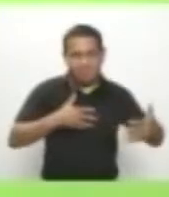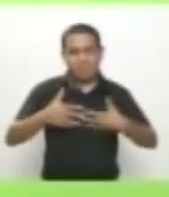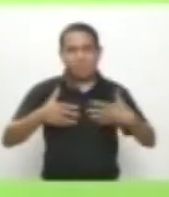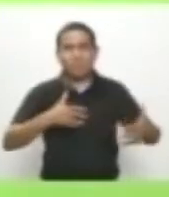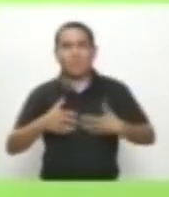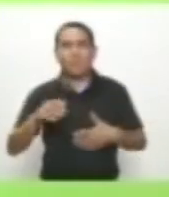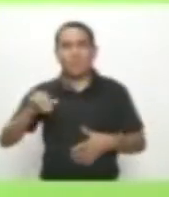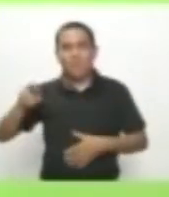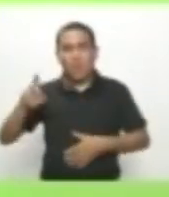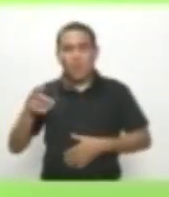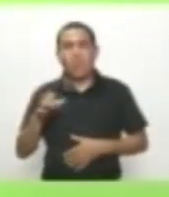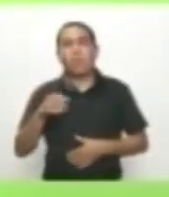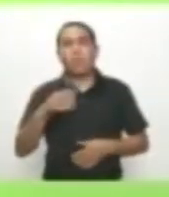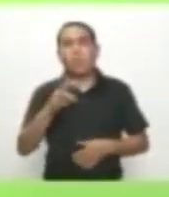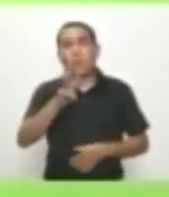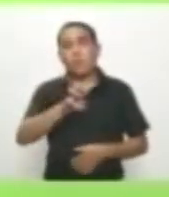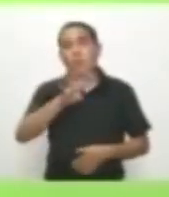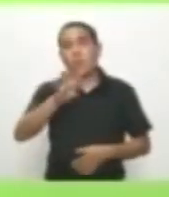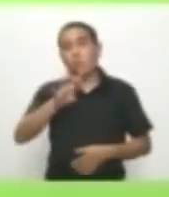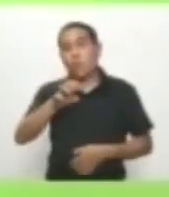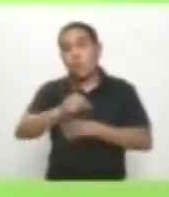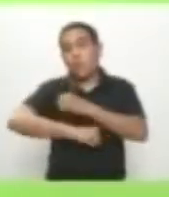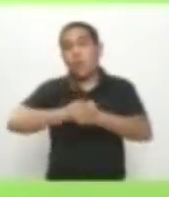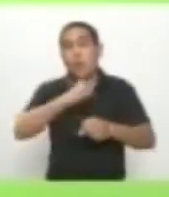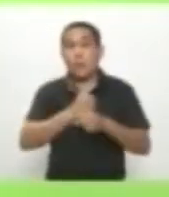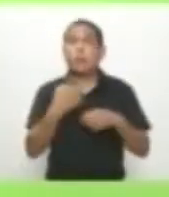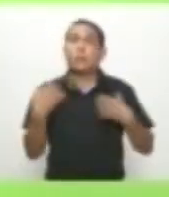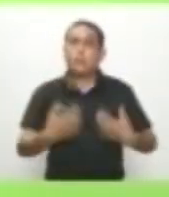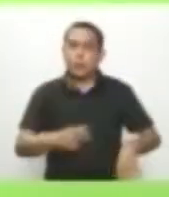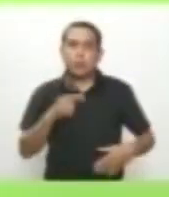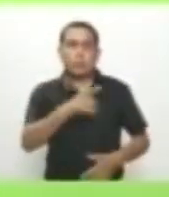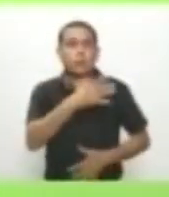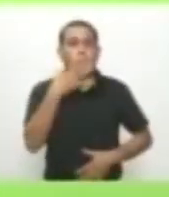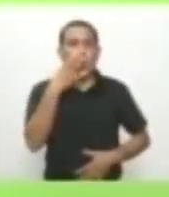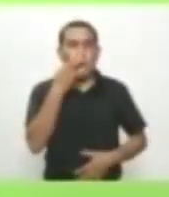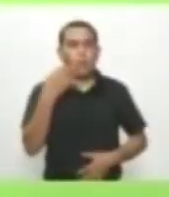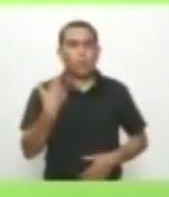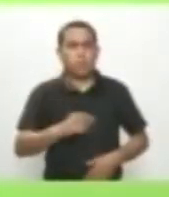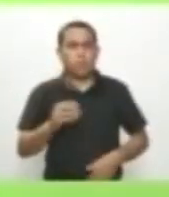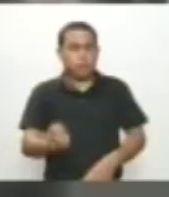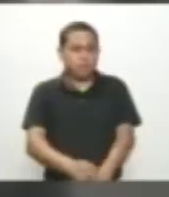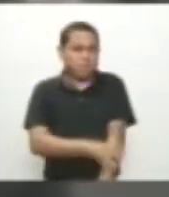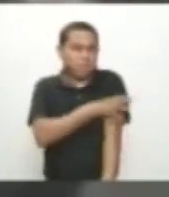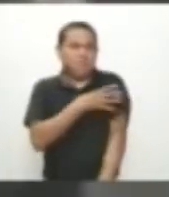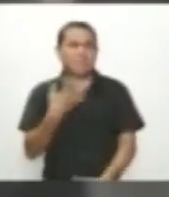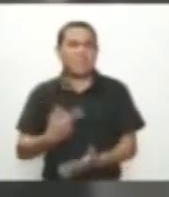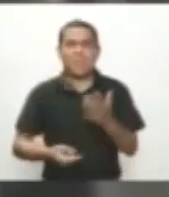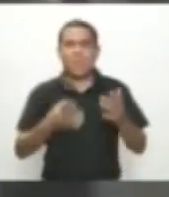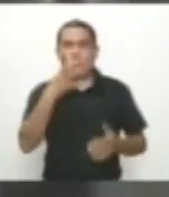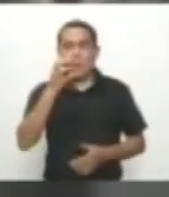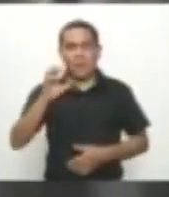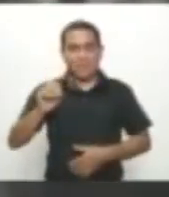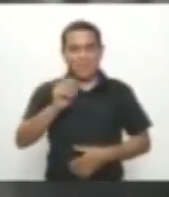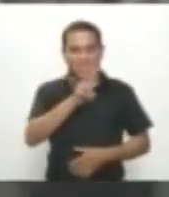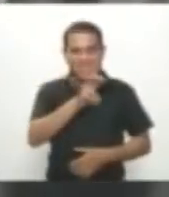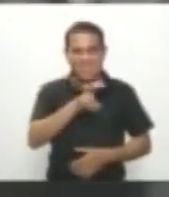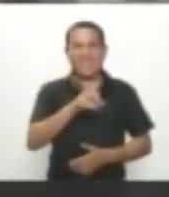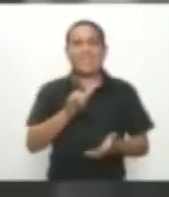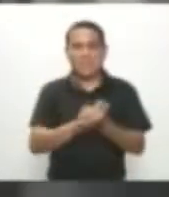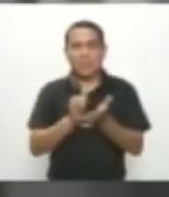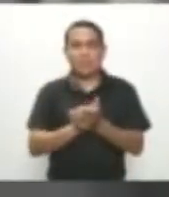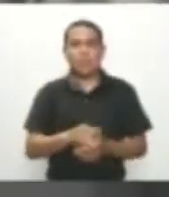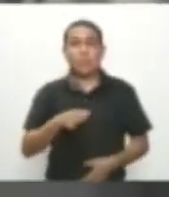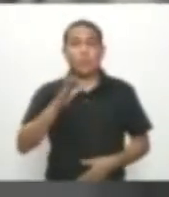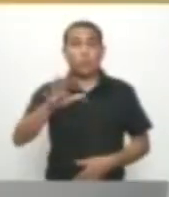Moore a los 89 años y cabe mencionar que era uno de los intérpretes favoritos de James Bond. Falleció el actor